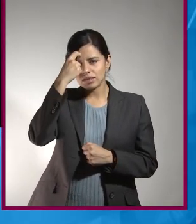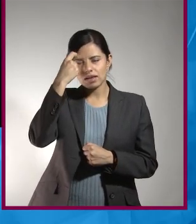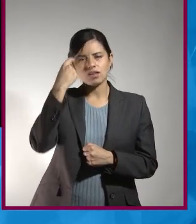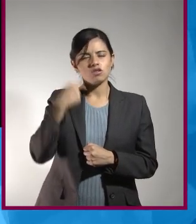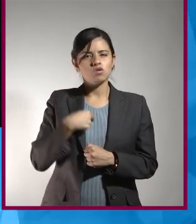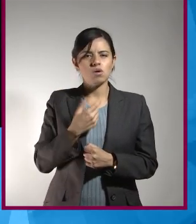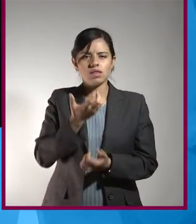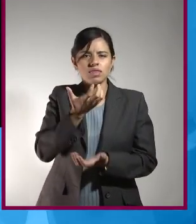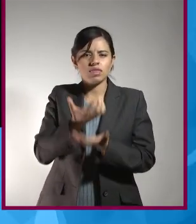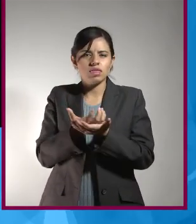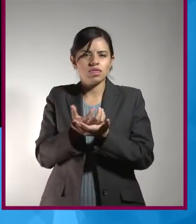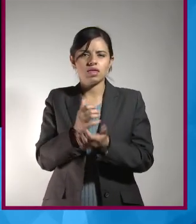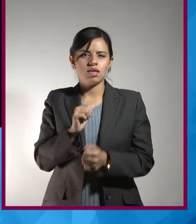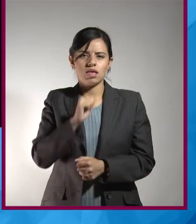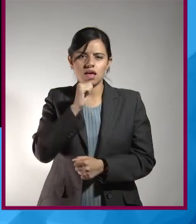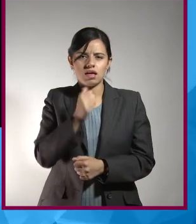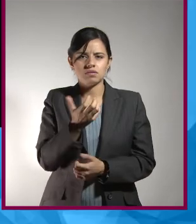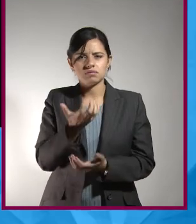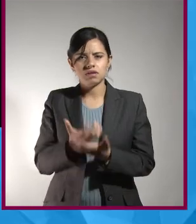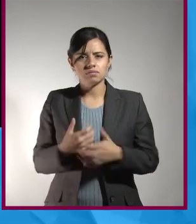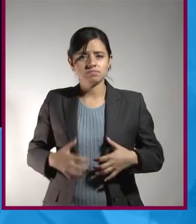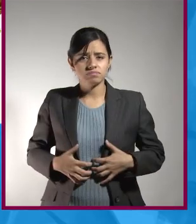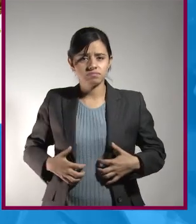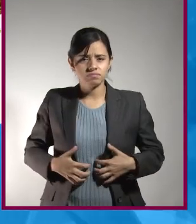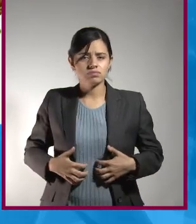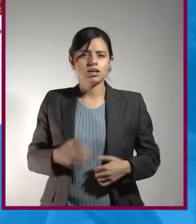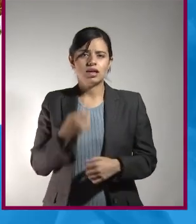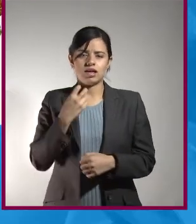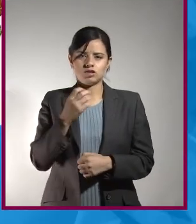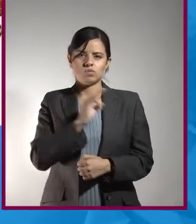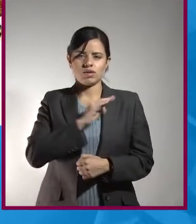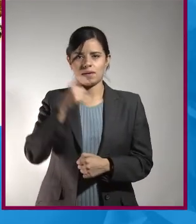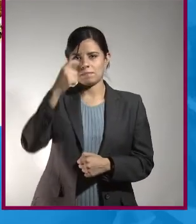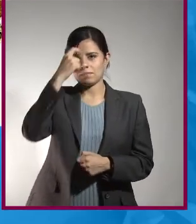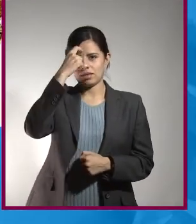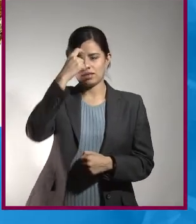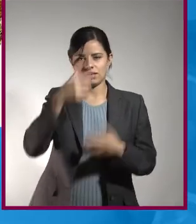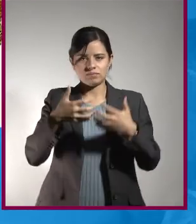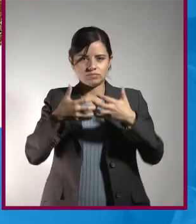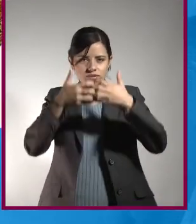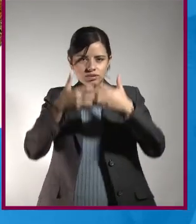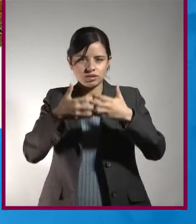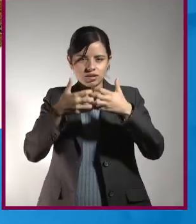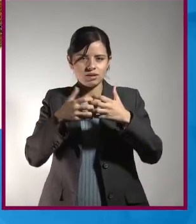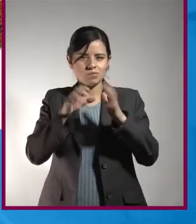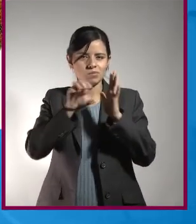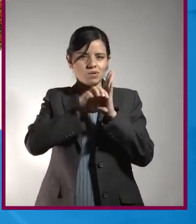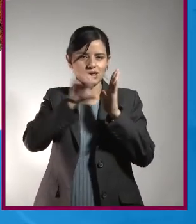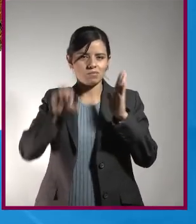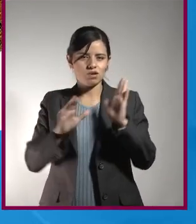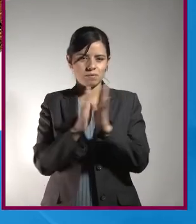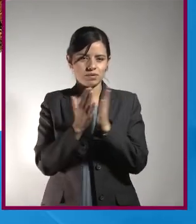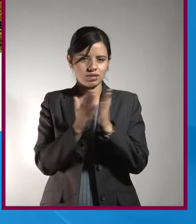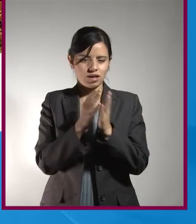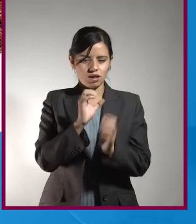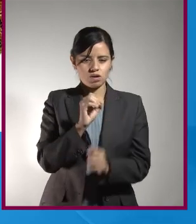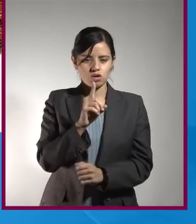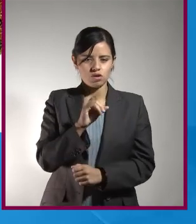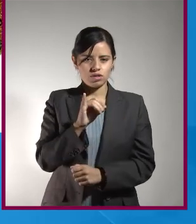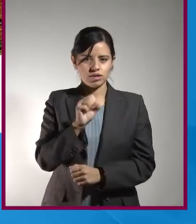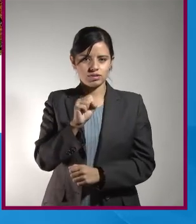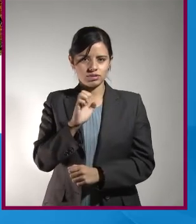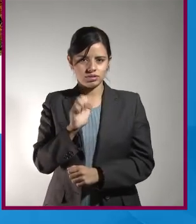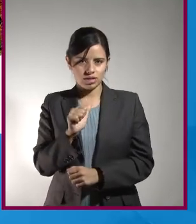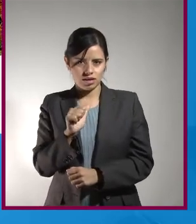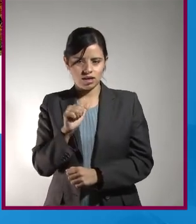mental. Por otro lado estaban los lotófagos, mencionados en el texto de la Odisea de Homero. Homero describía a